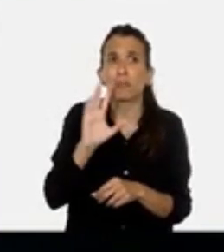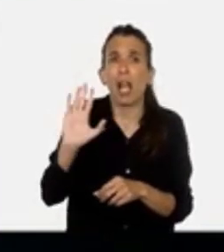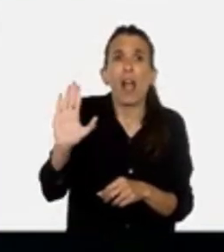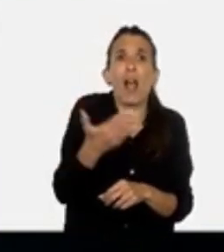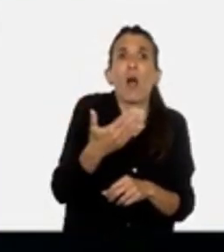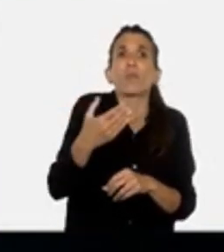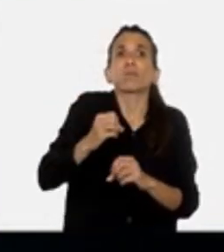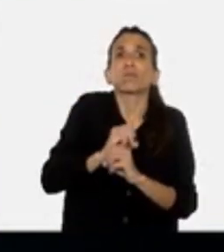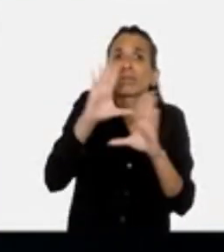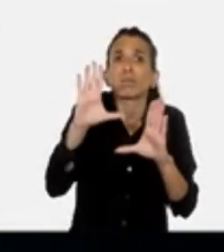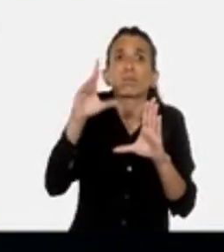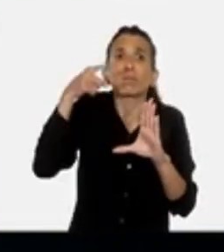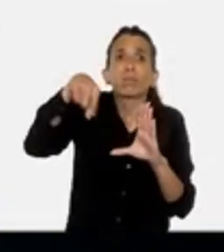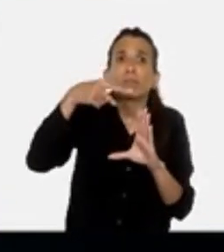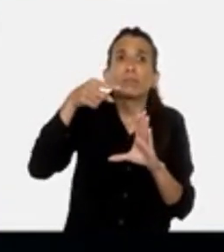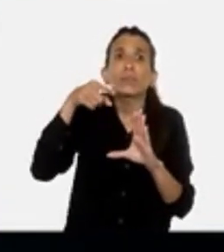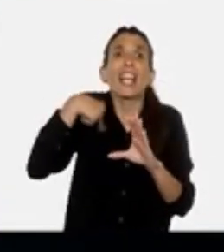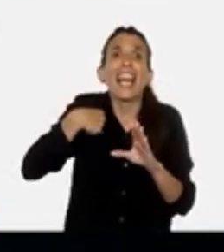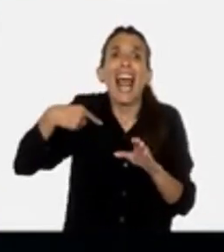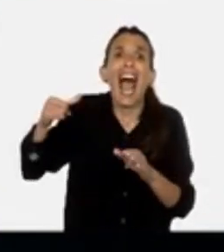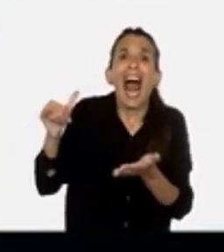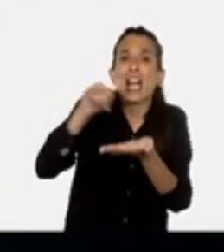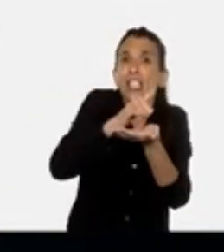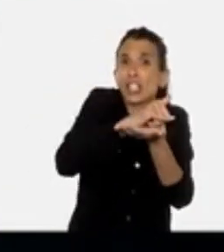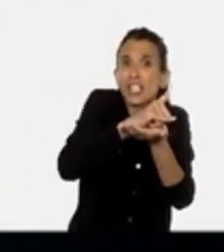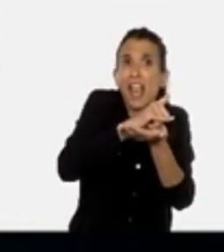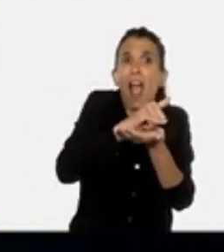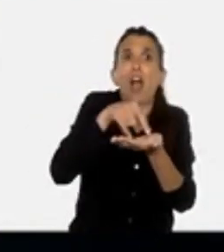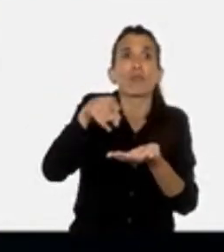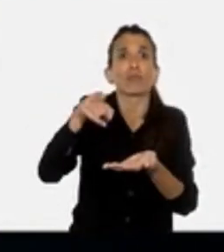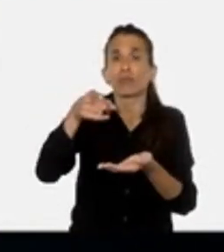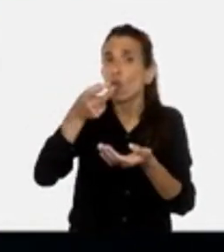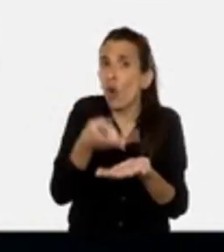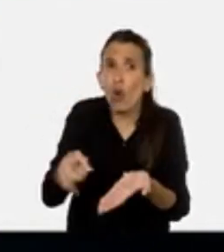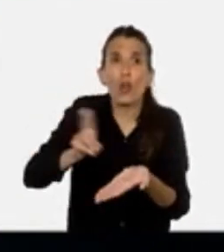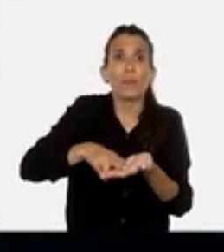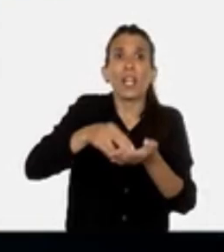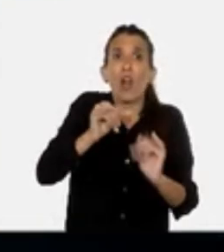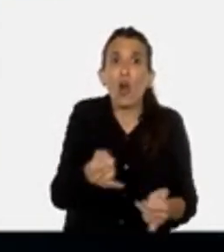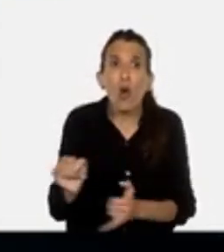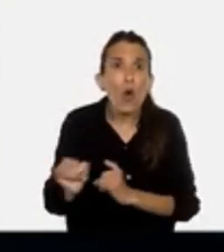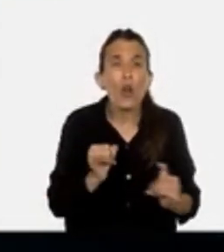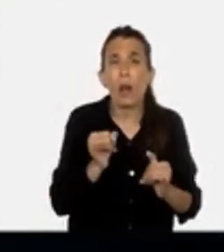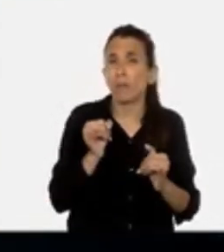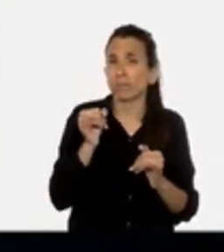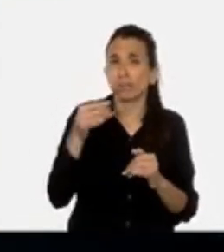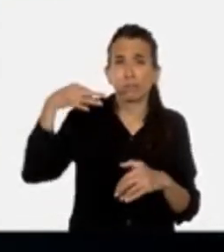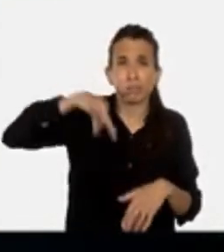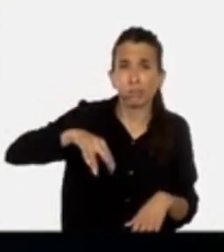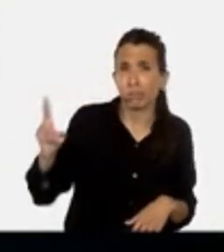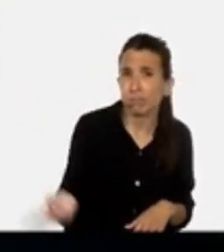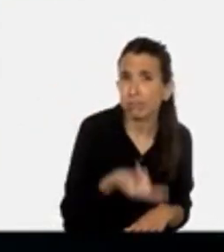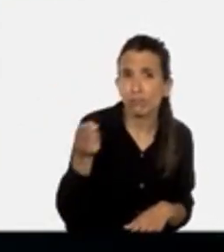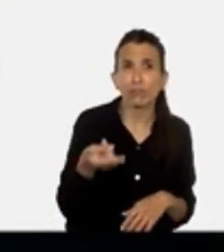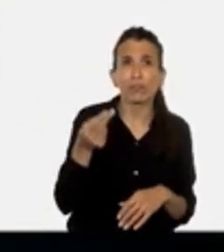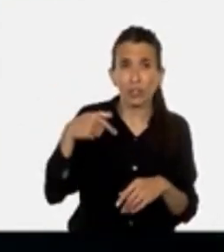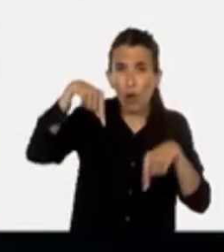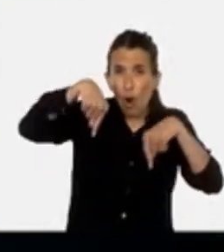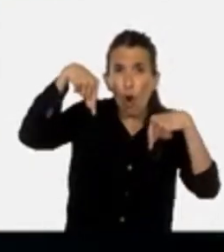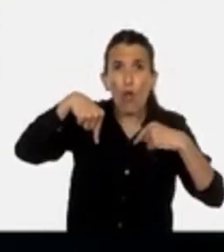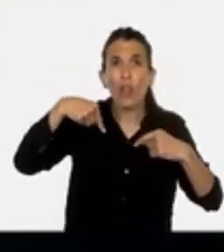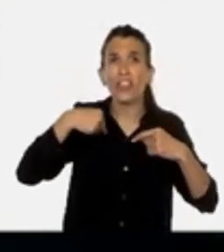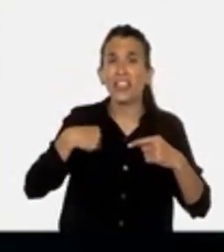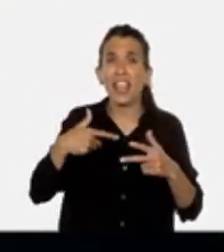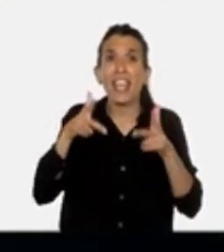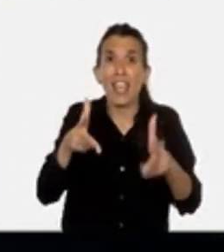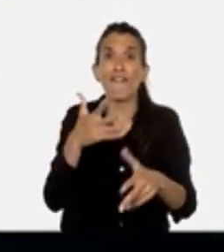renovación económica se ve que viene a costa de los miles de despidos y la precarización laboral contra esa agenda de emergente